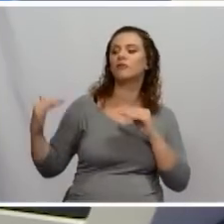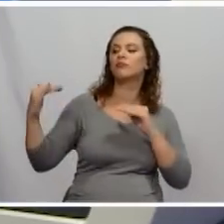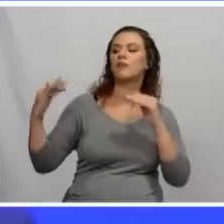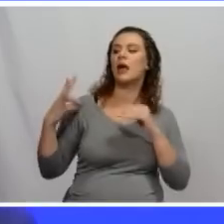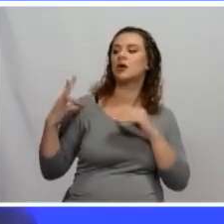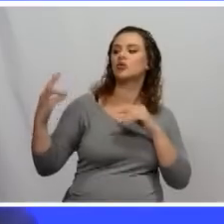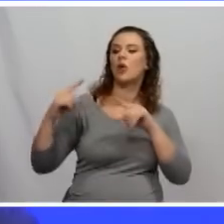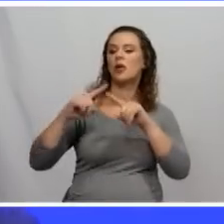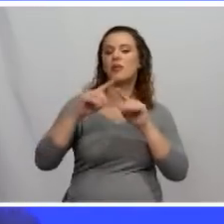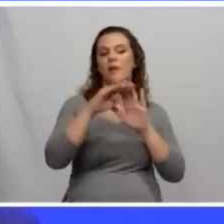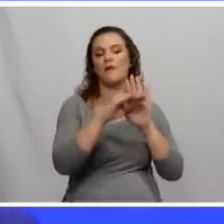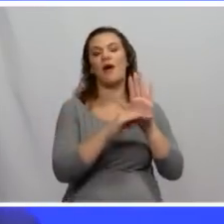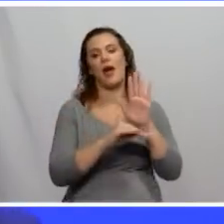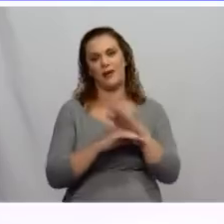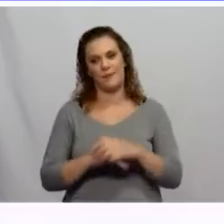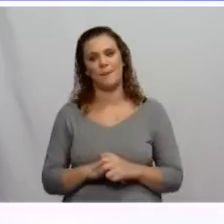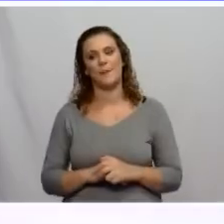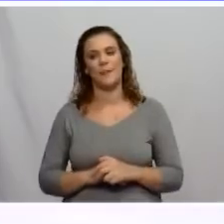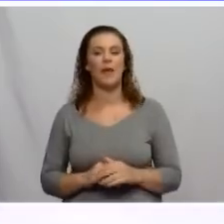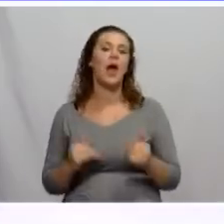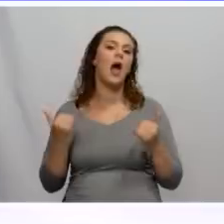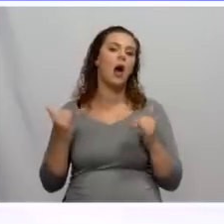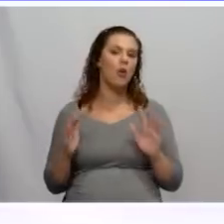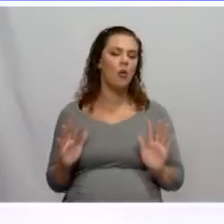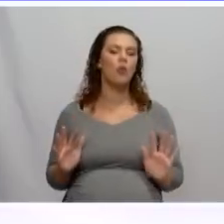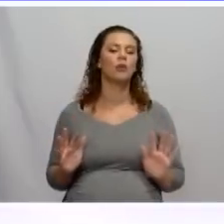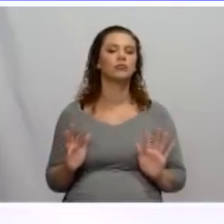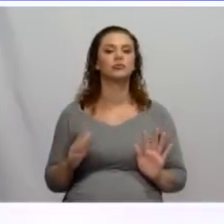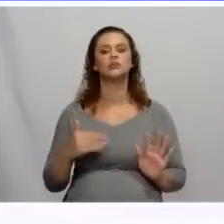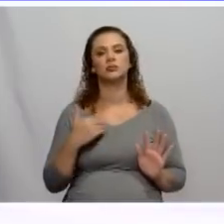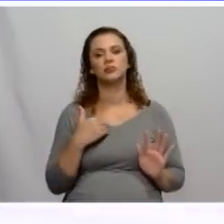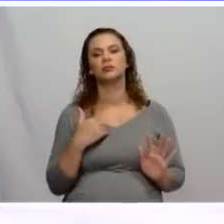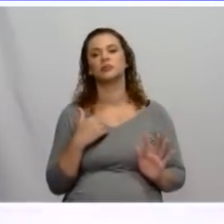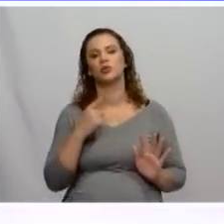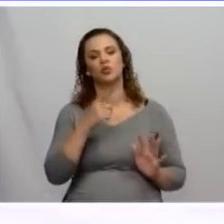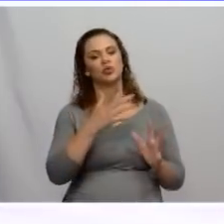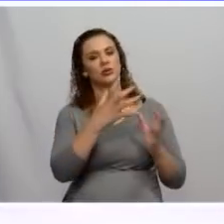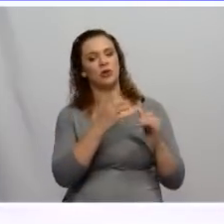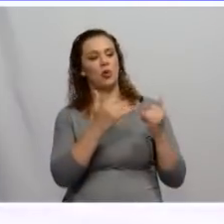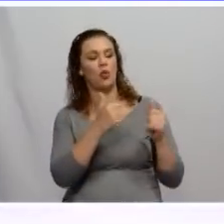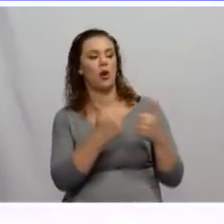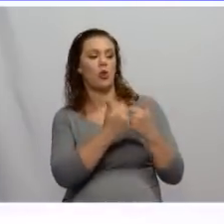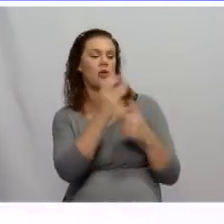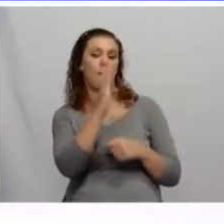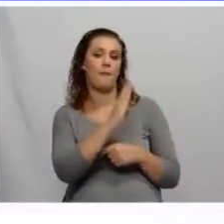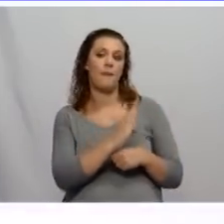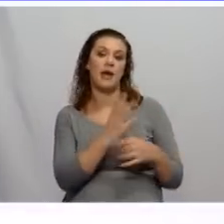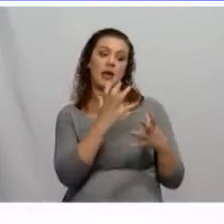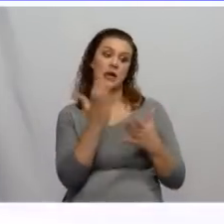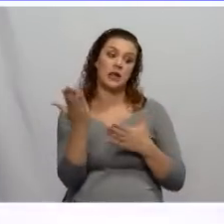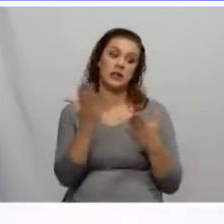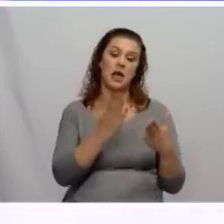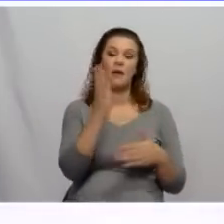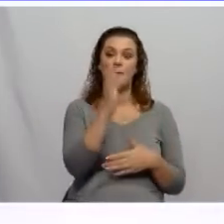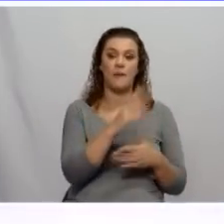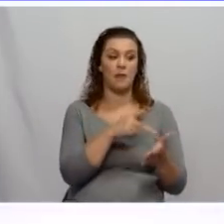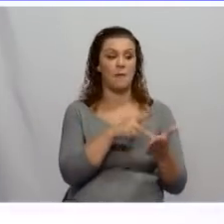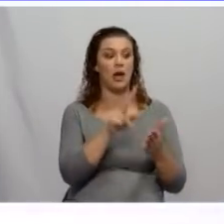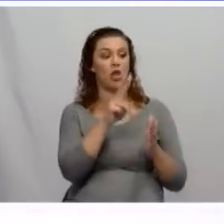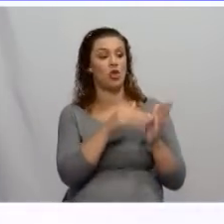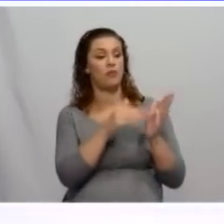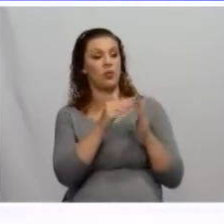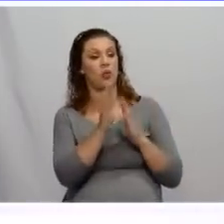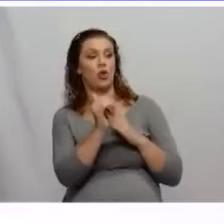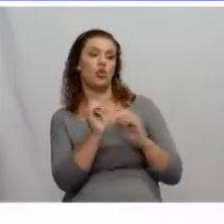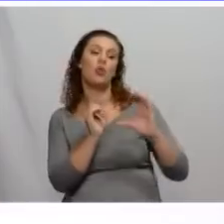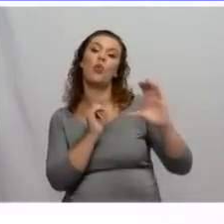te escogen de acuerdo al ranking Sí ahora Bien también hay a ver si vos querés jugar contra Brasil y querés traer a Brasil también y le pagas dos millones